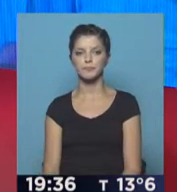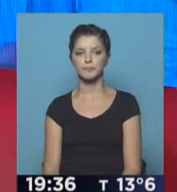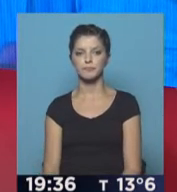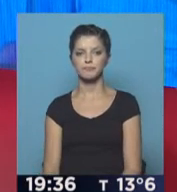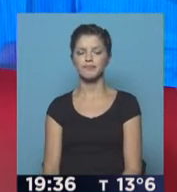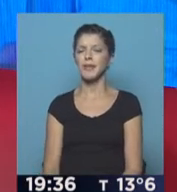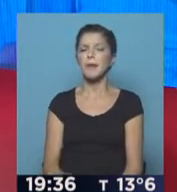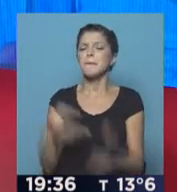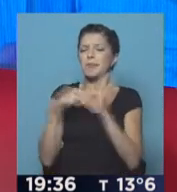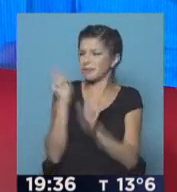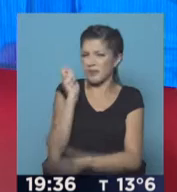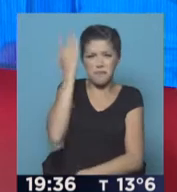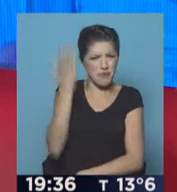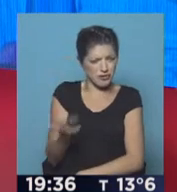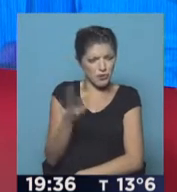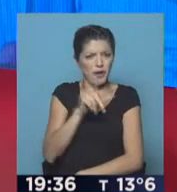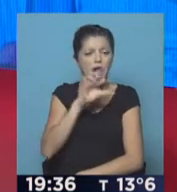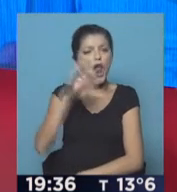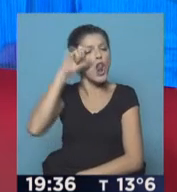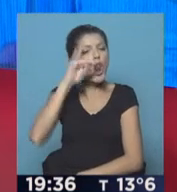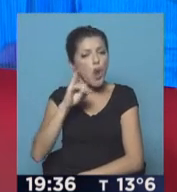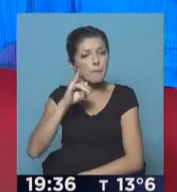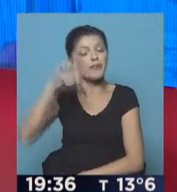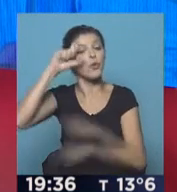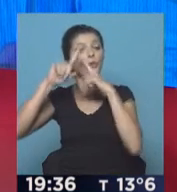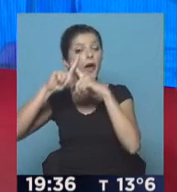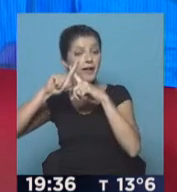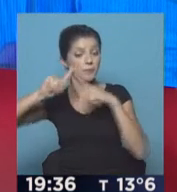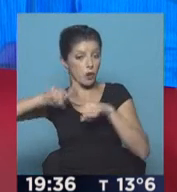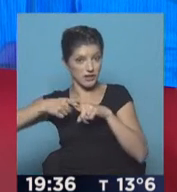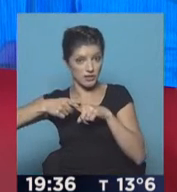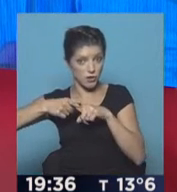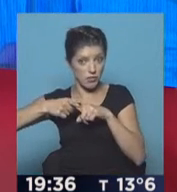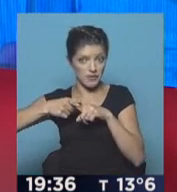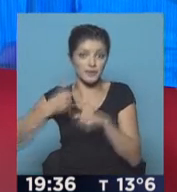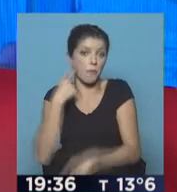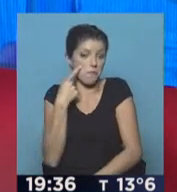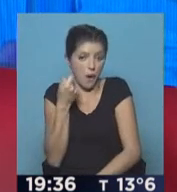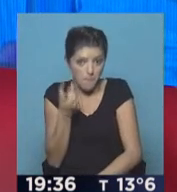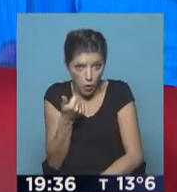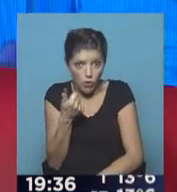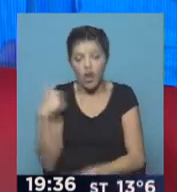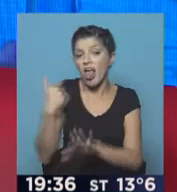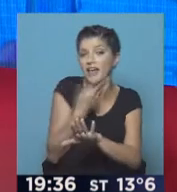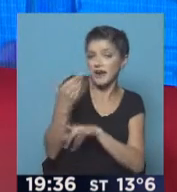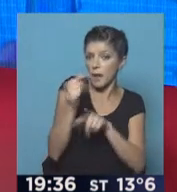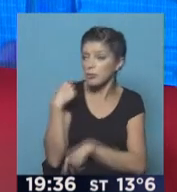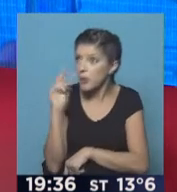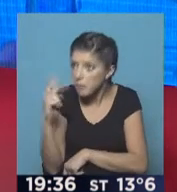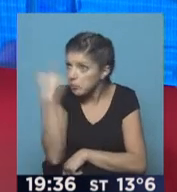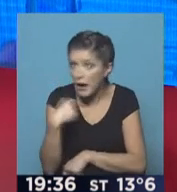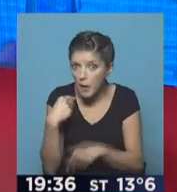¿Pero quién fue José López? Un exfuncionario de perfil bajo hasta tal punto que la mayoría de la gente no le conocía la